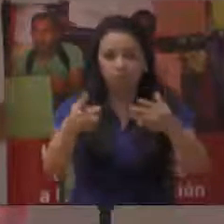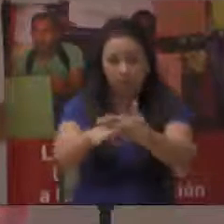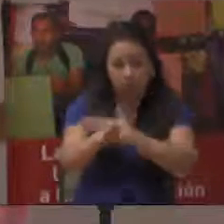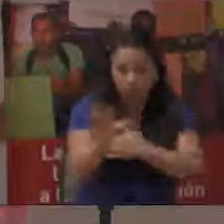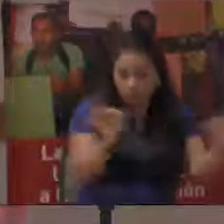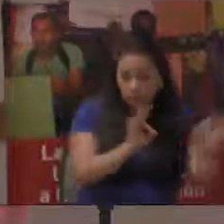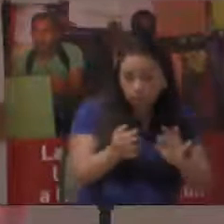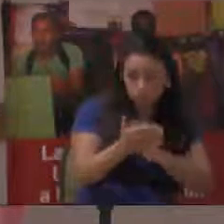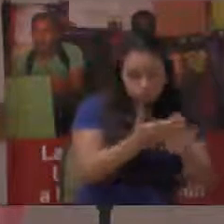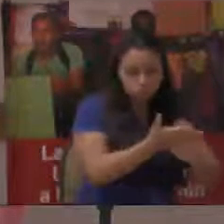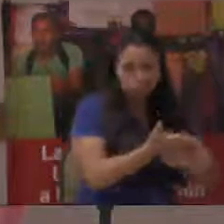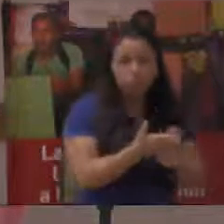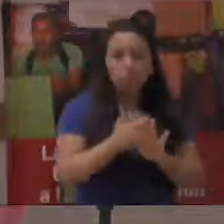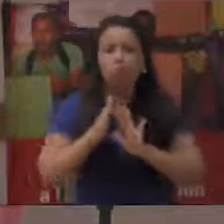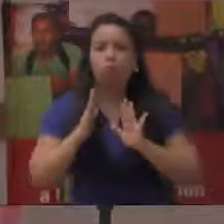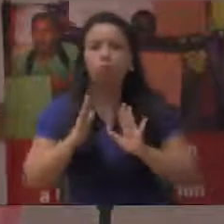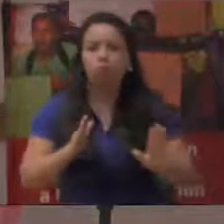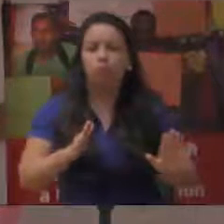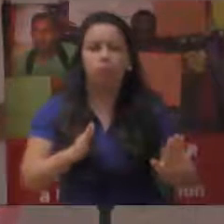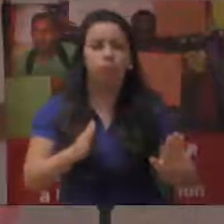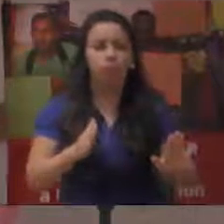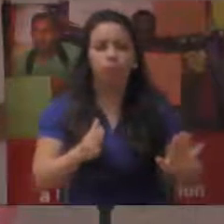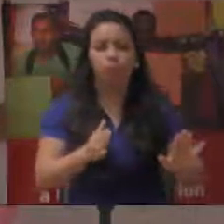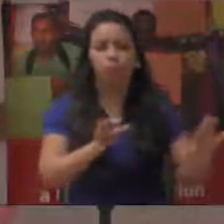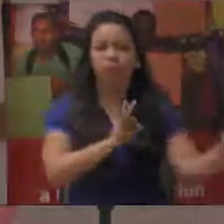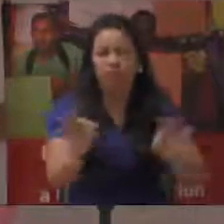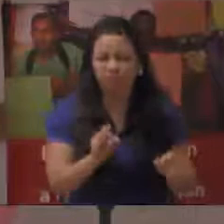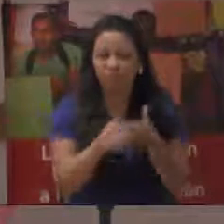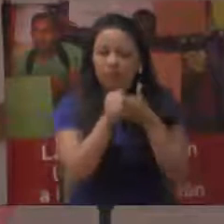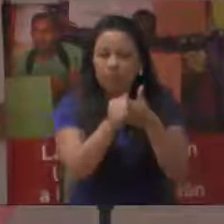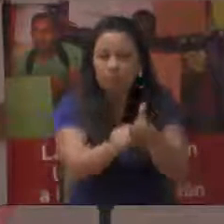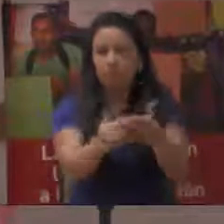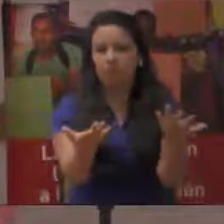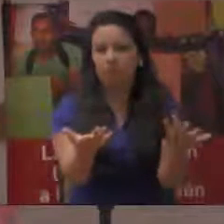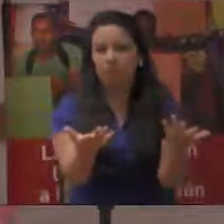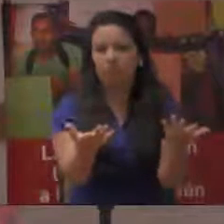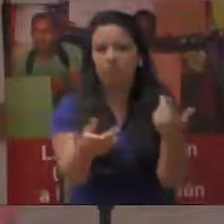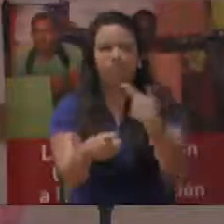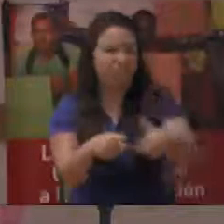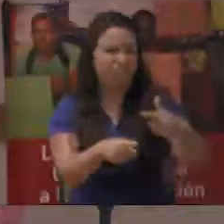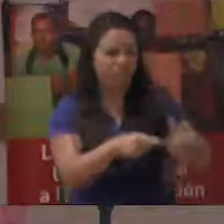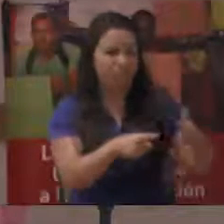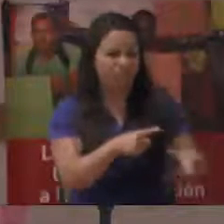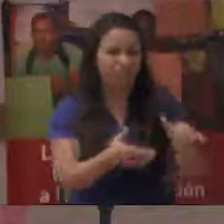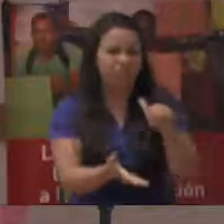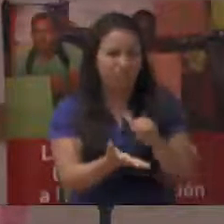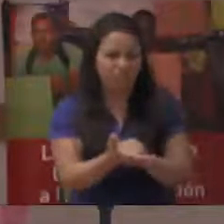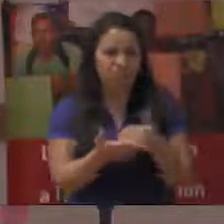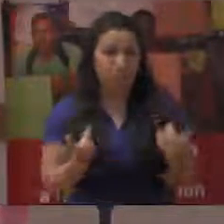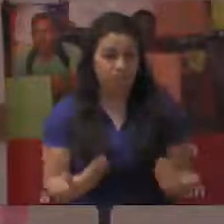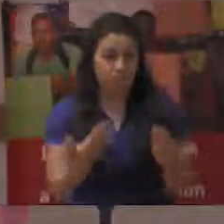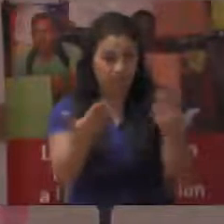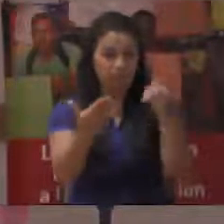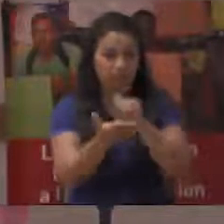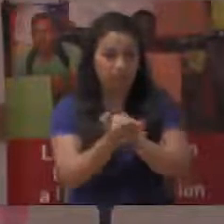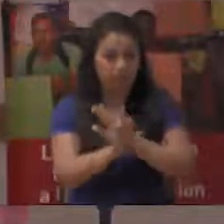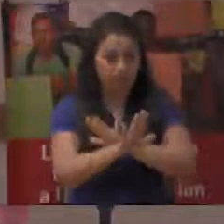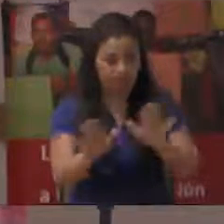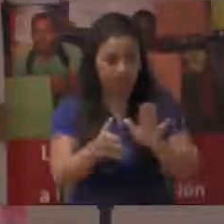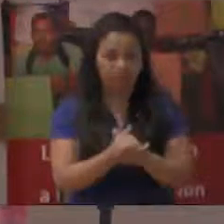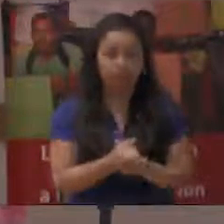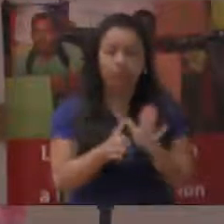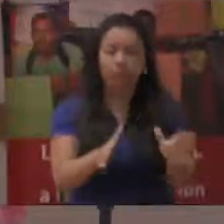planeación, de direccionamiento estratégico, de evaluación y seguimiento, y un componente transversal que es de información